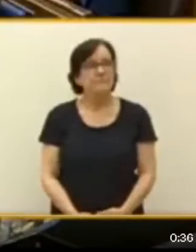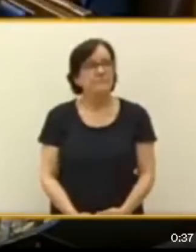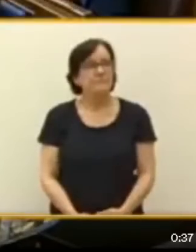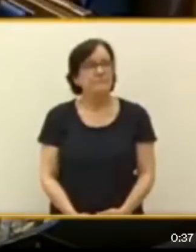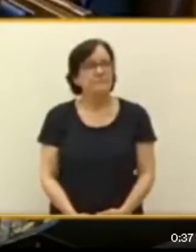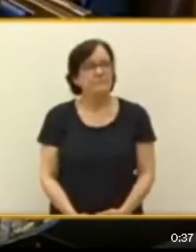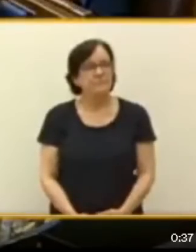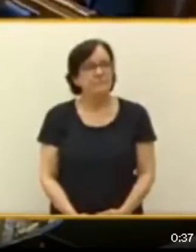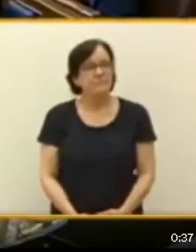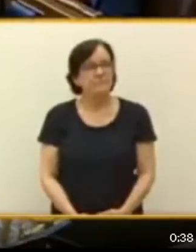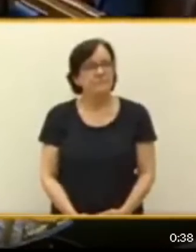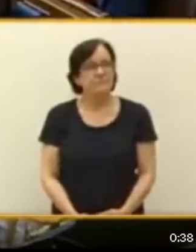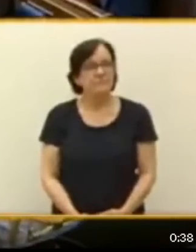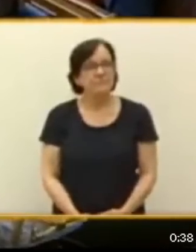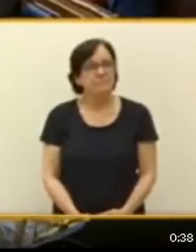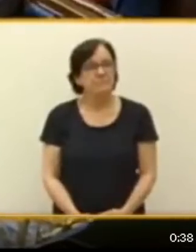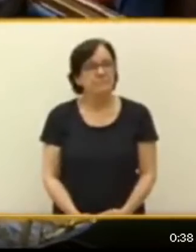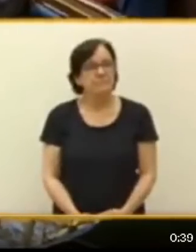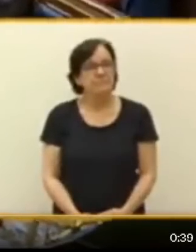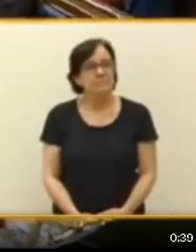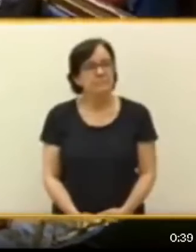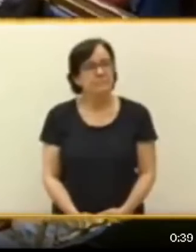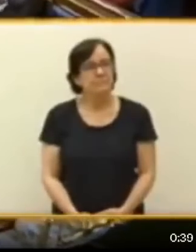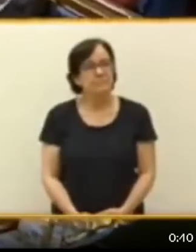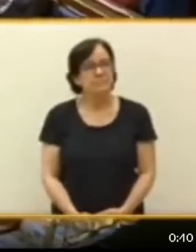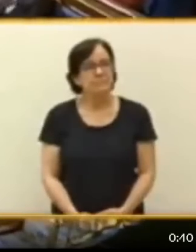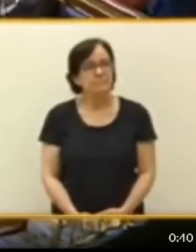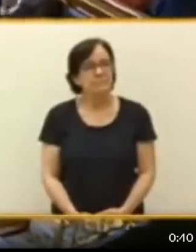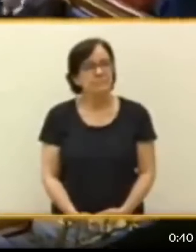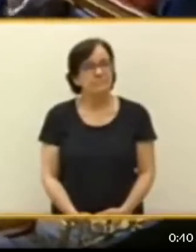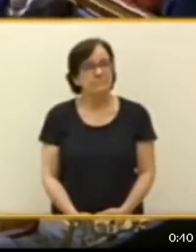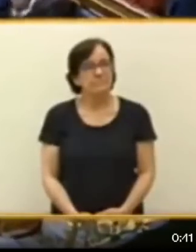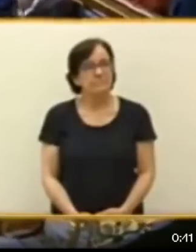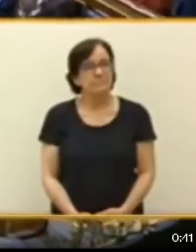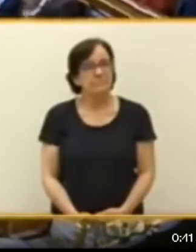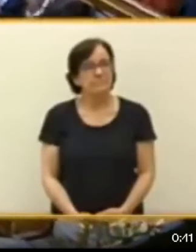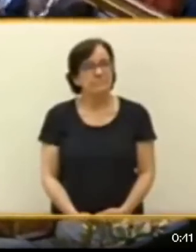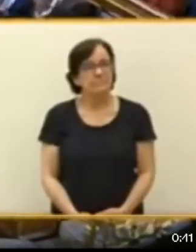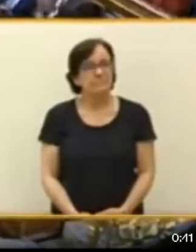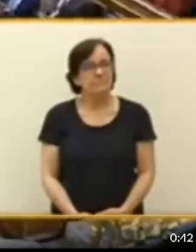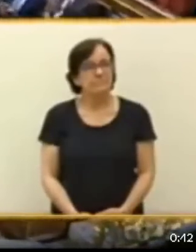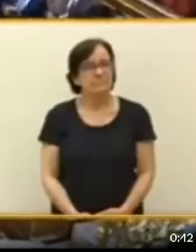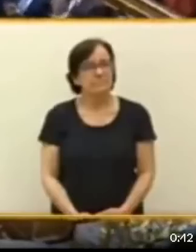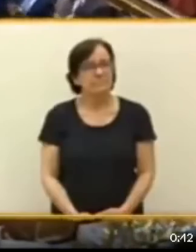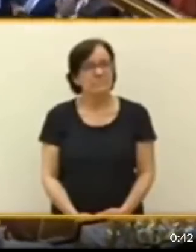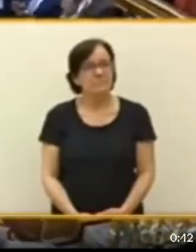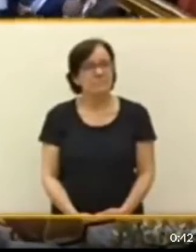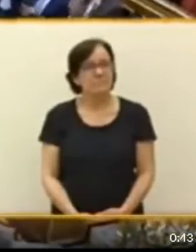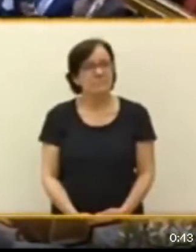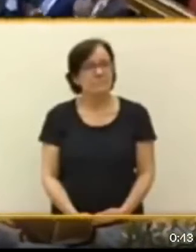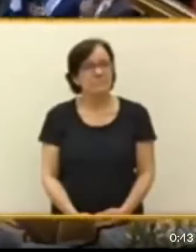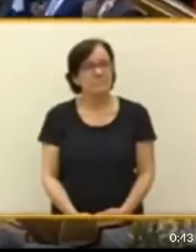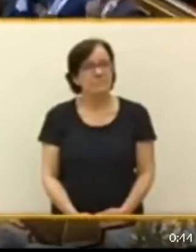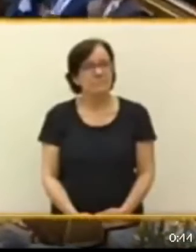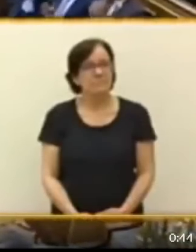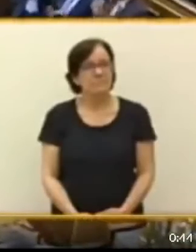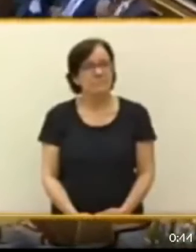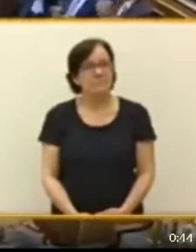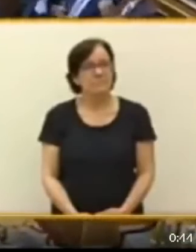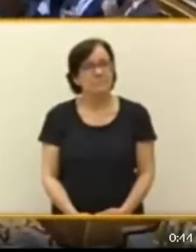Porque el Partido Popular debió haberse levantado, al igual que lo que queda de Ciudadanos,